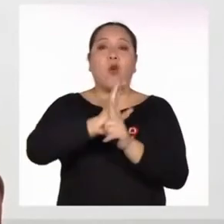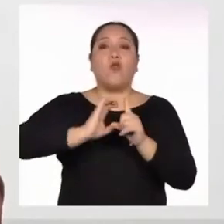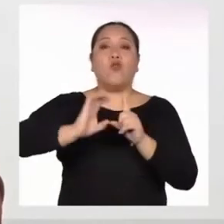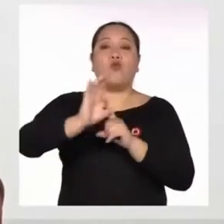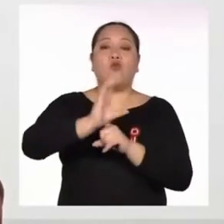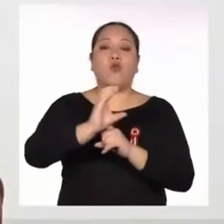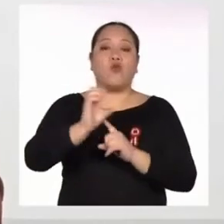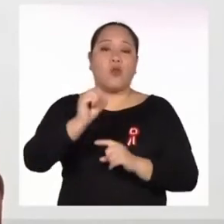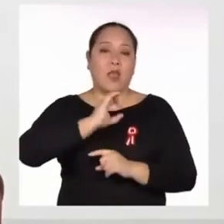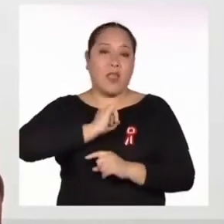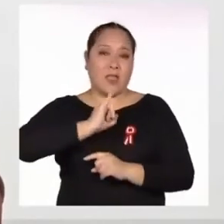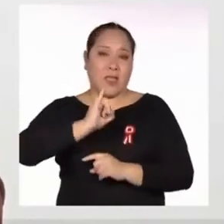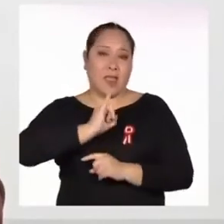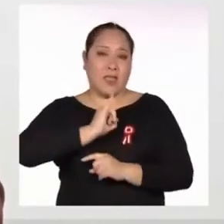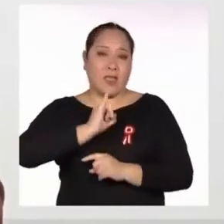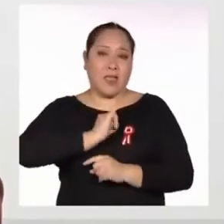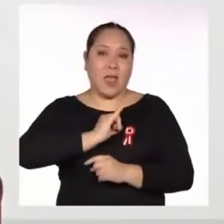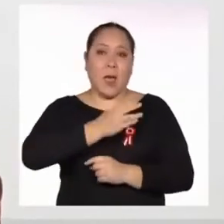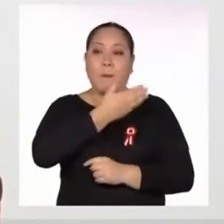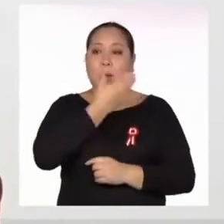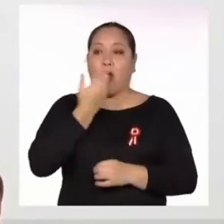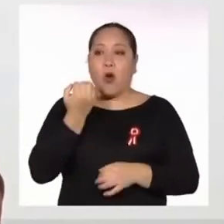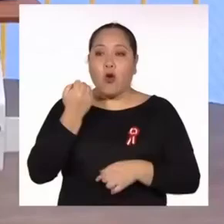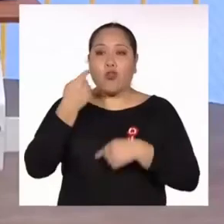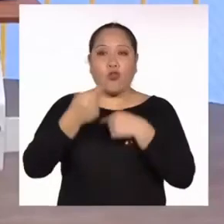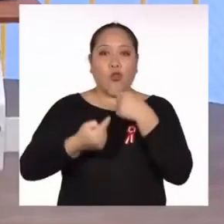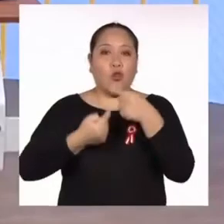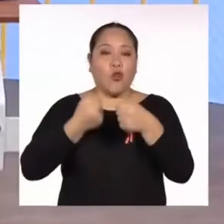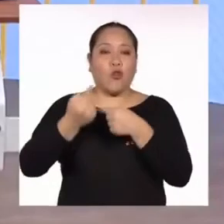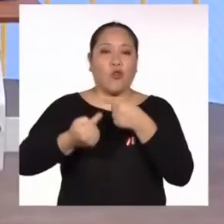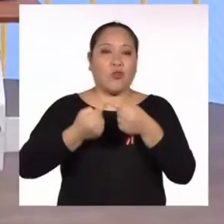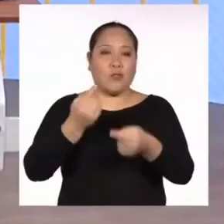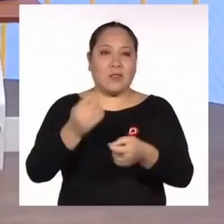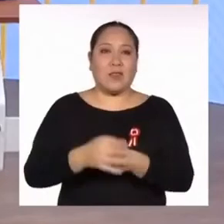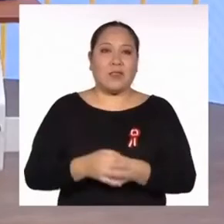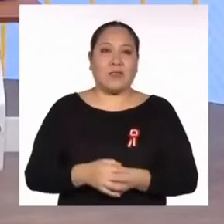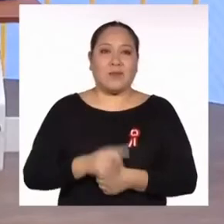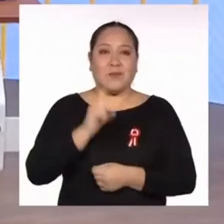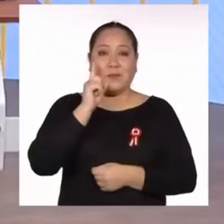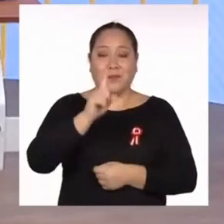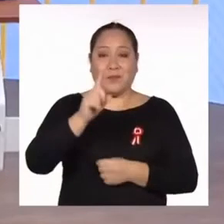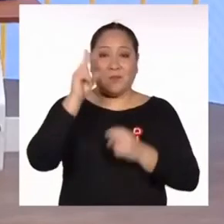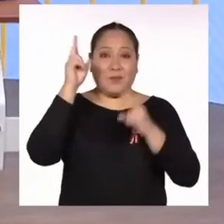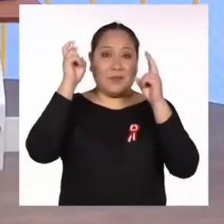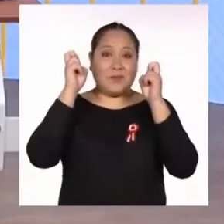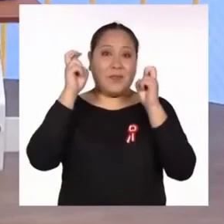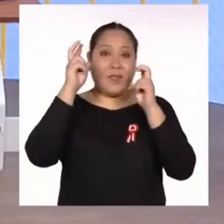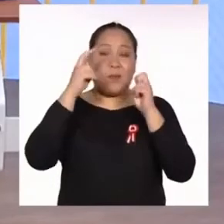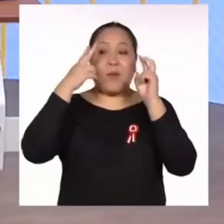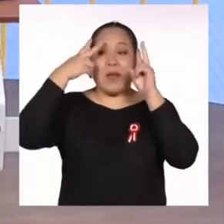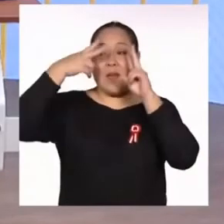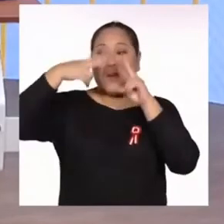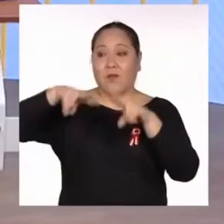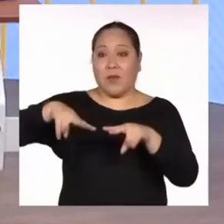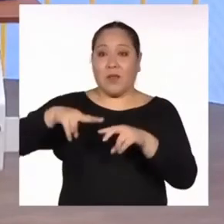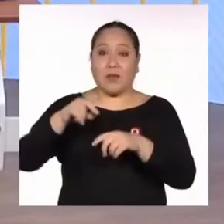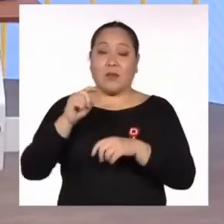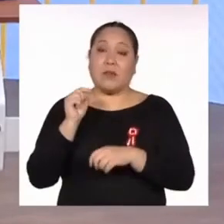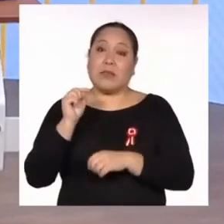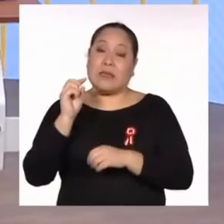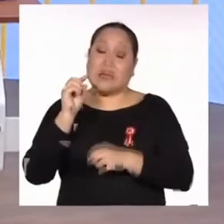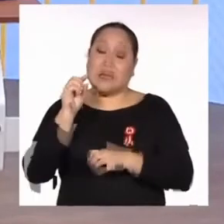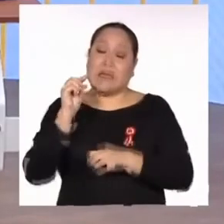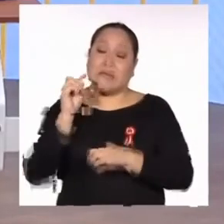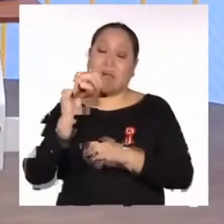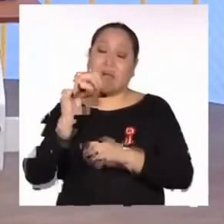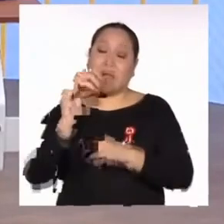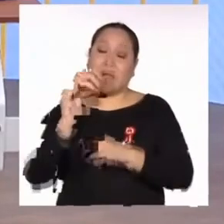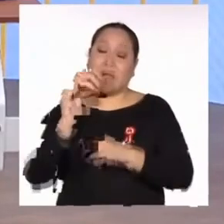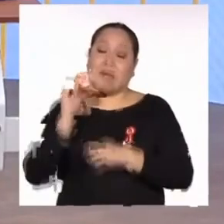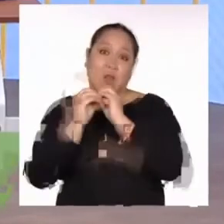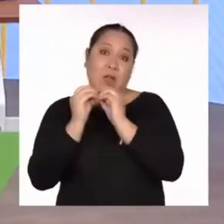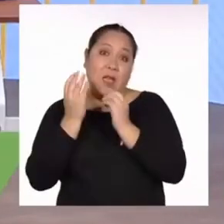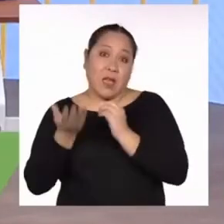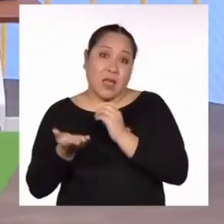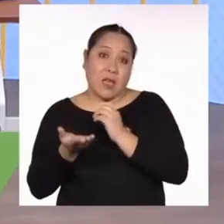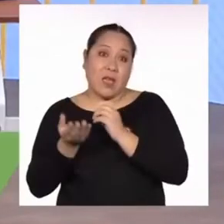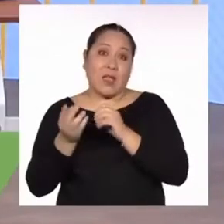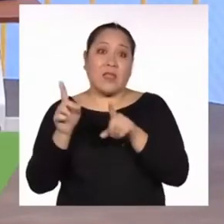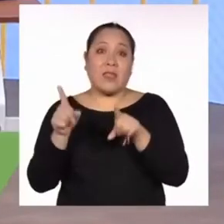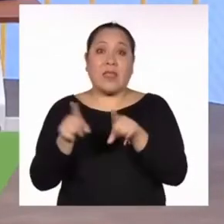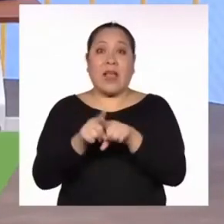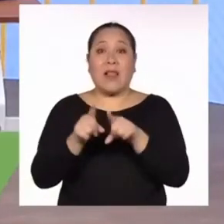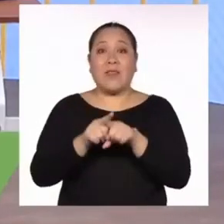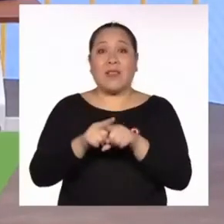identidad mucho mejor cada día uno de los temas que tendríamos que corregir es quizás el